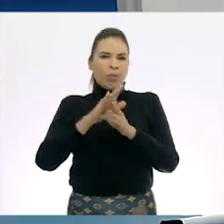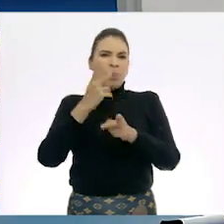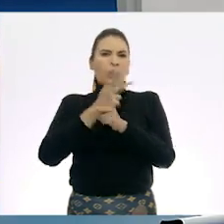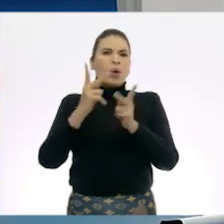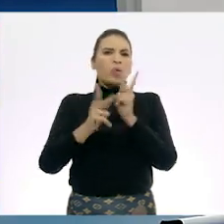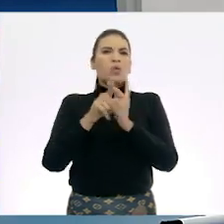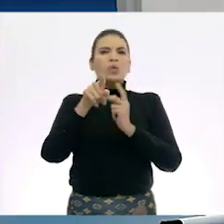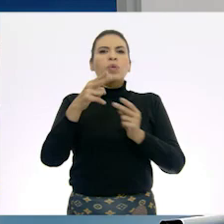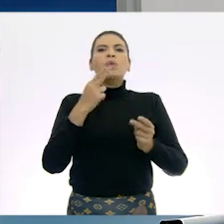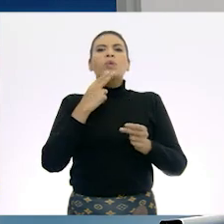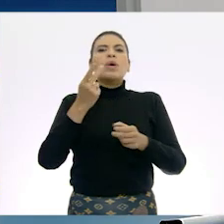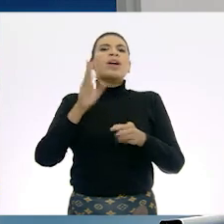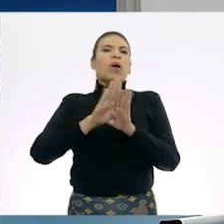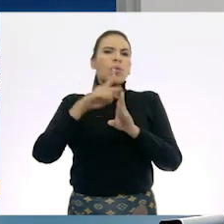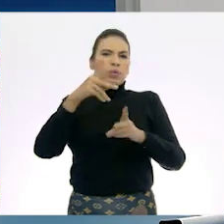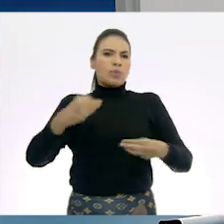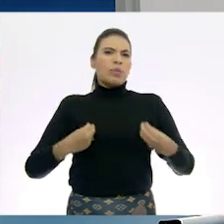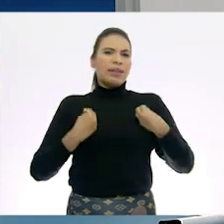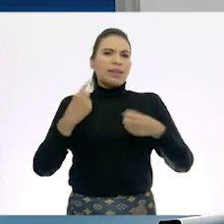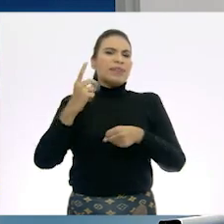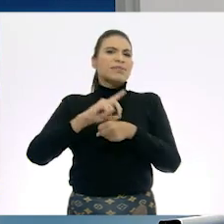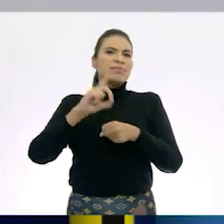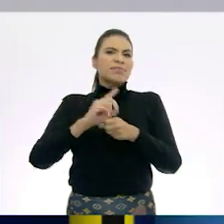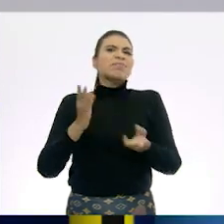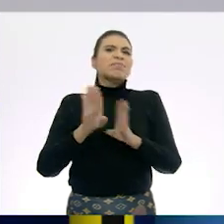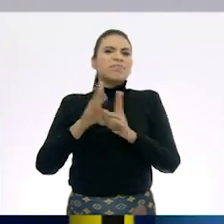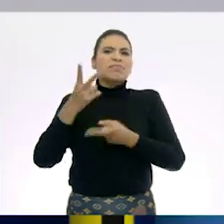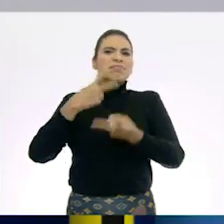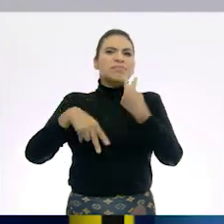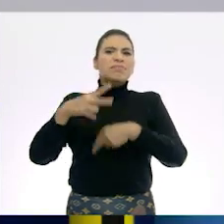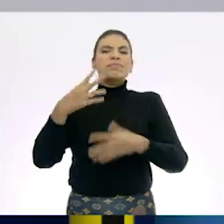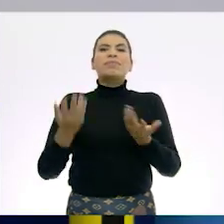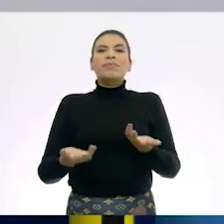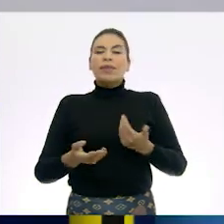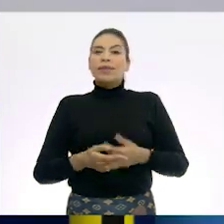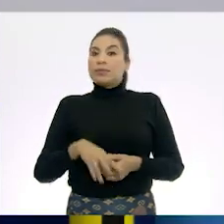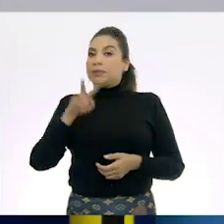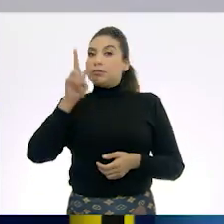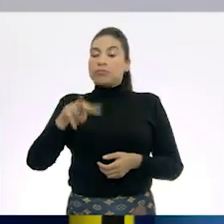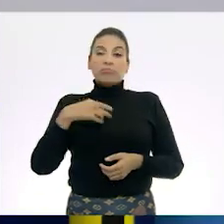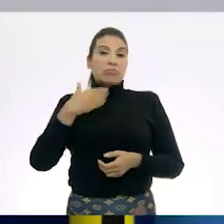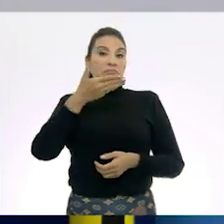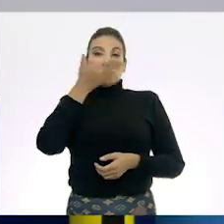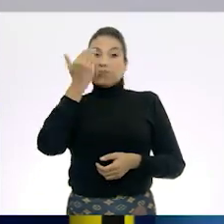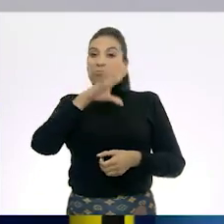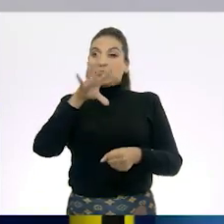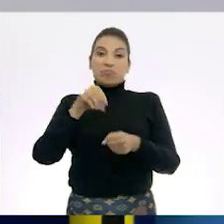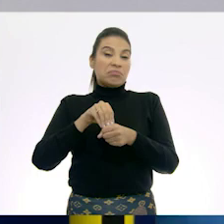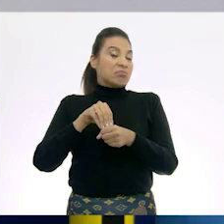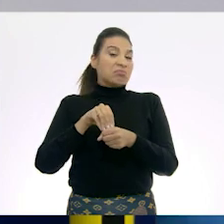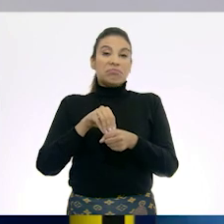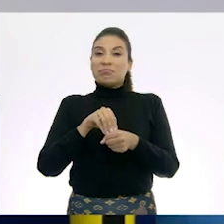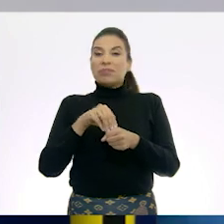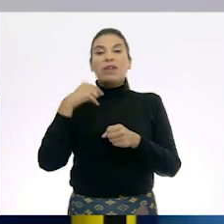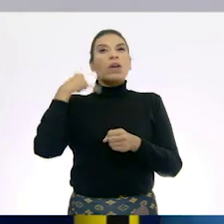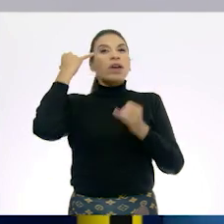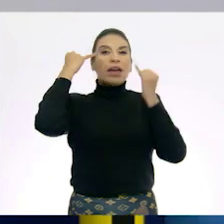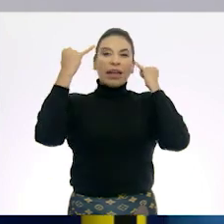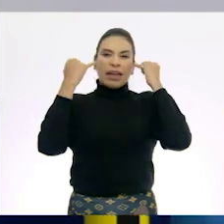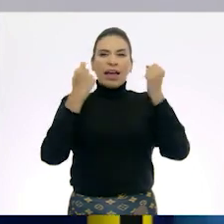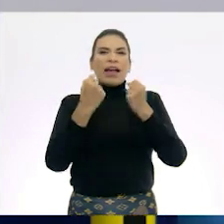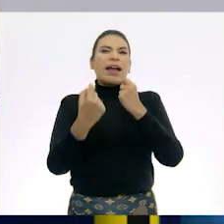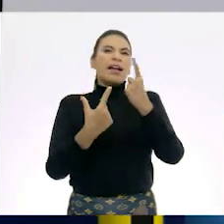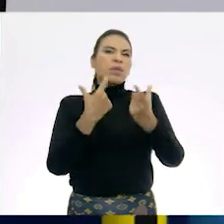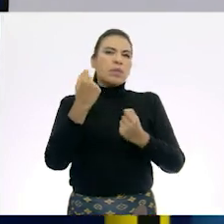que utilizas habitualmente en tu vida cotidiana? La verdad es que no de todas. No, me imagino de